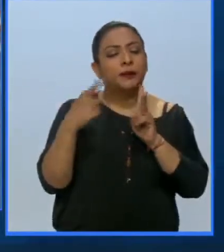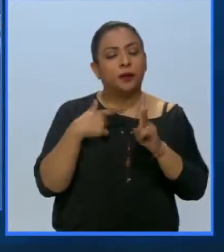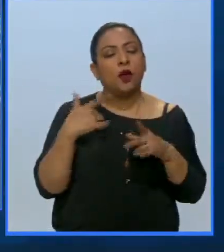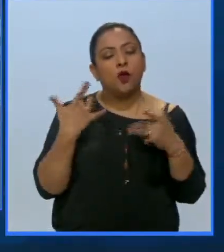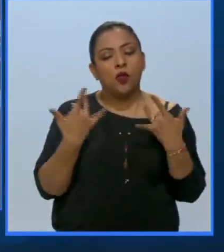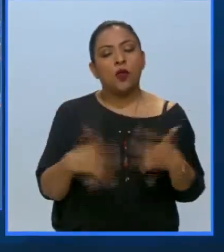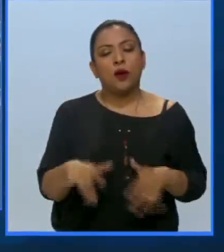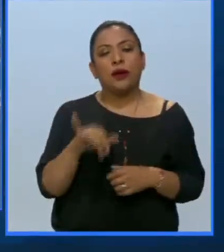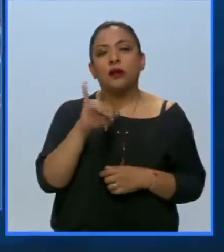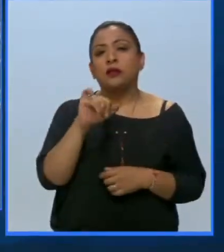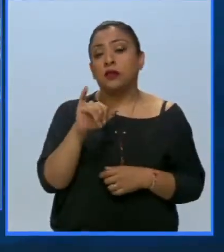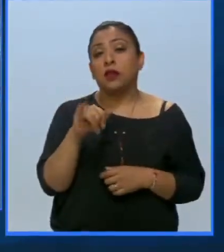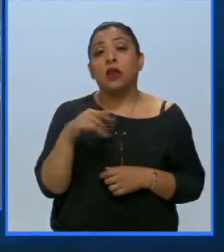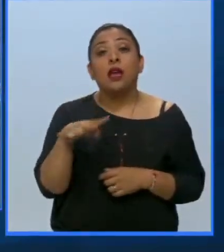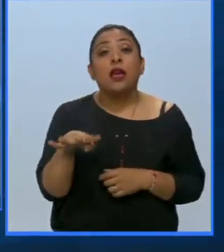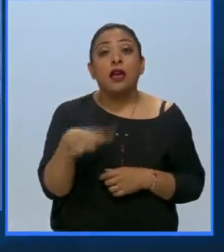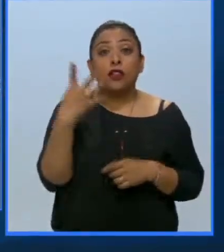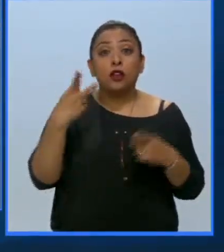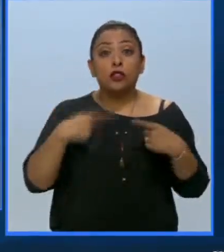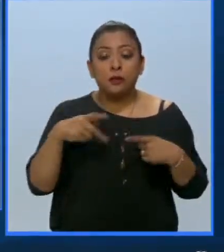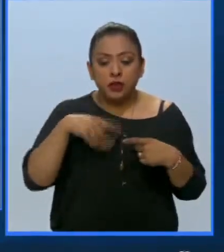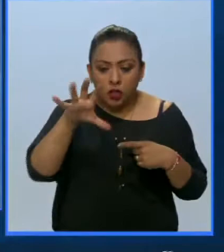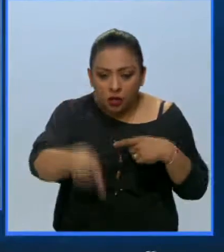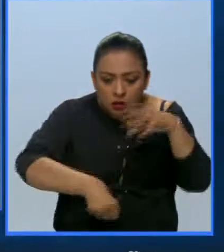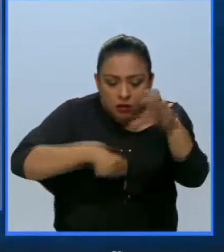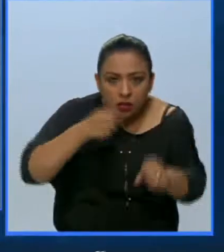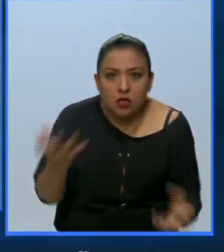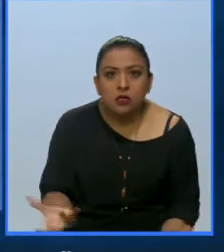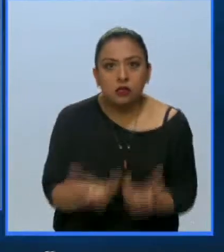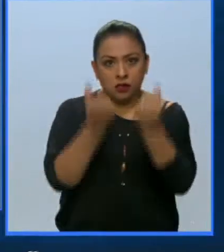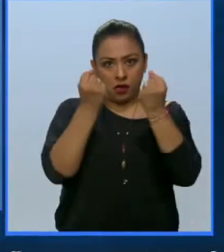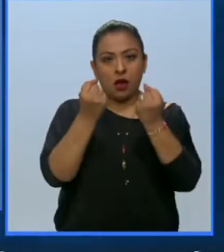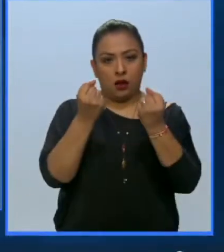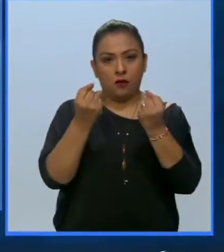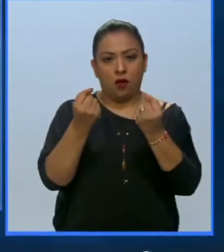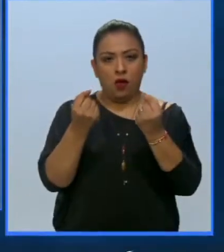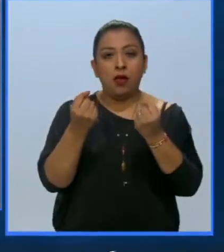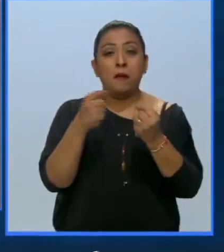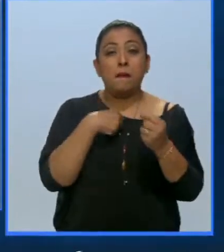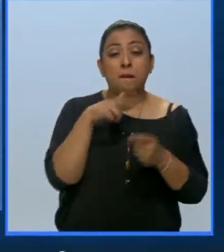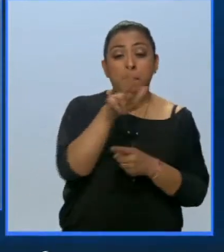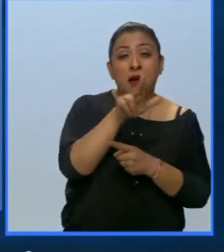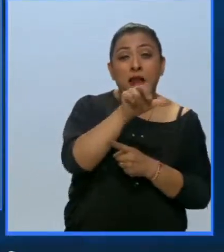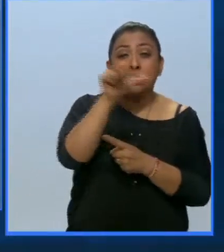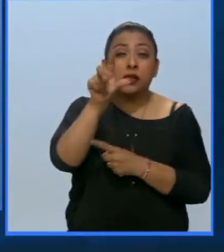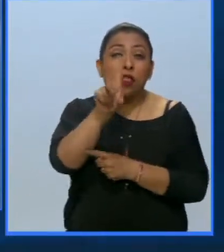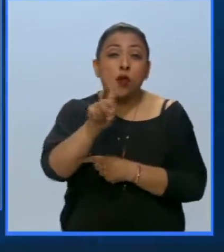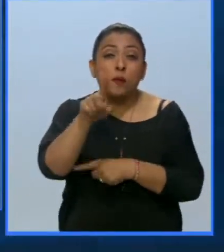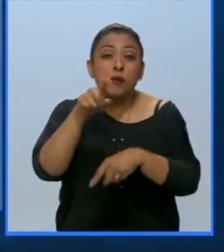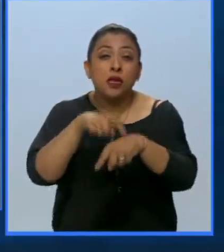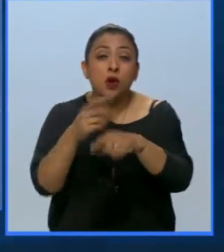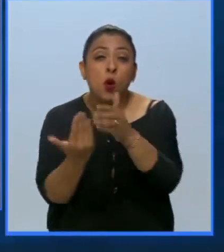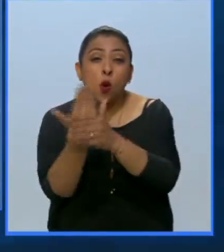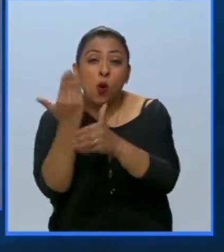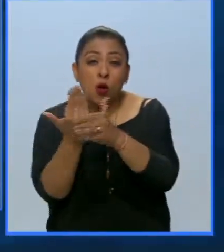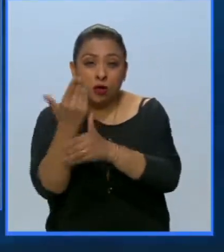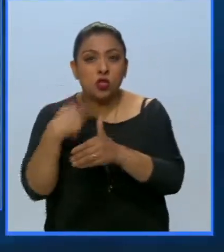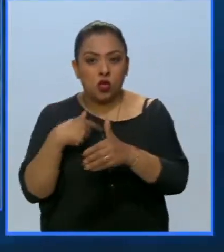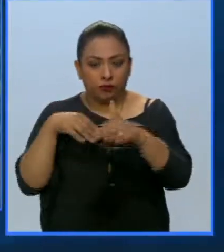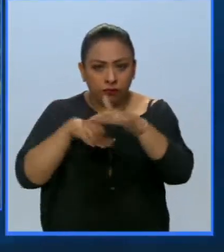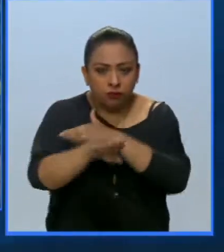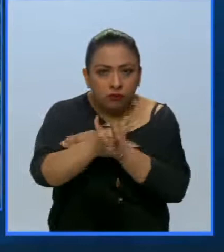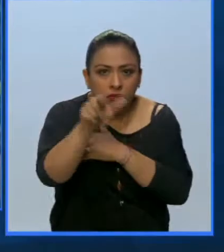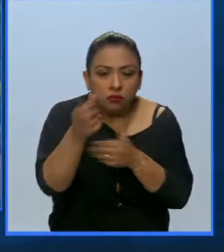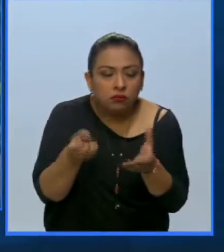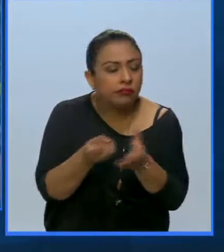me duele. Saqué 14 personas de los escombros, que entré desde el martes hasta el domingo a las 4 de la mañana salí, y